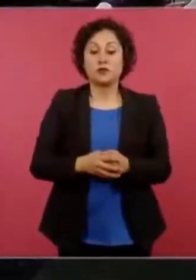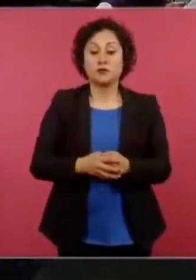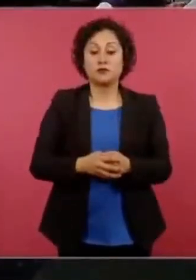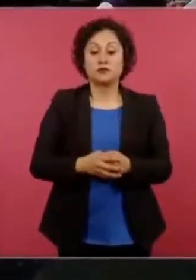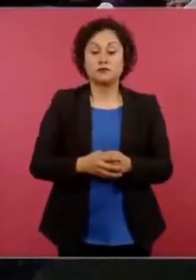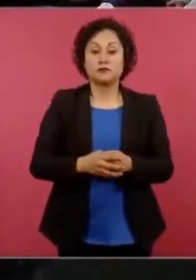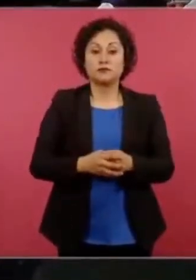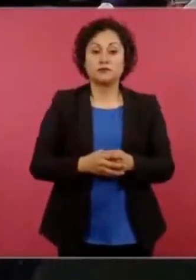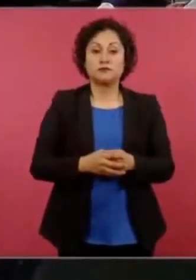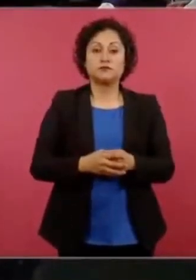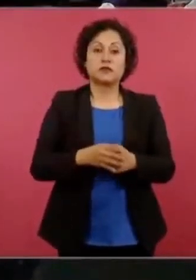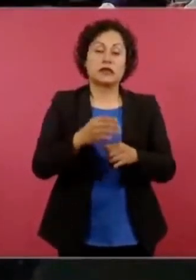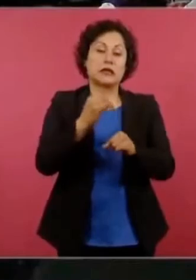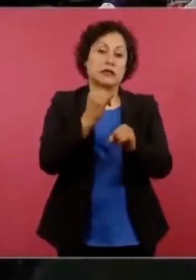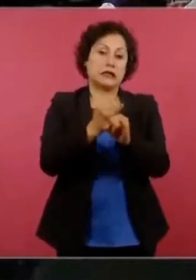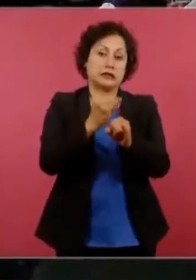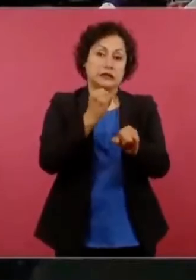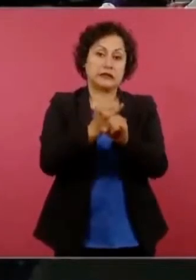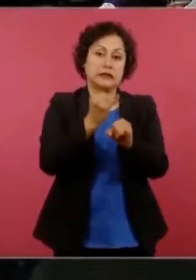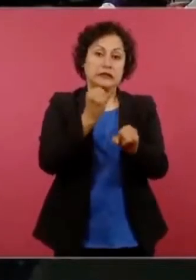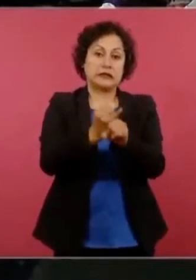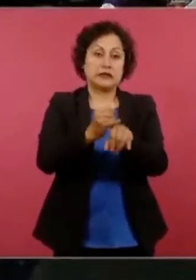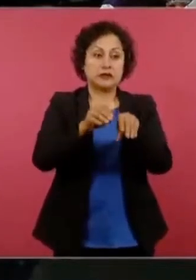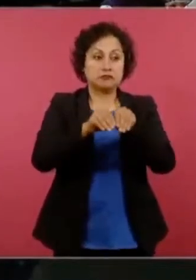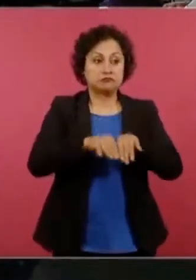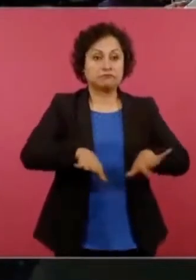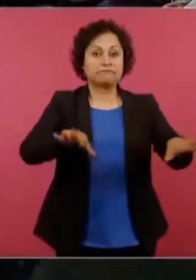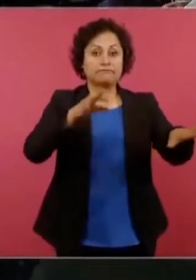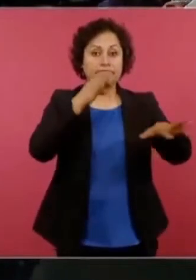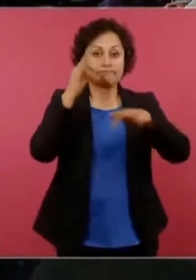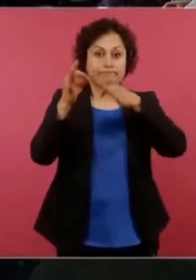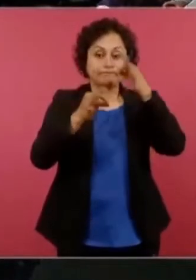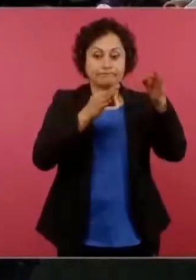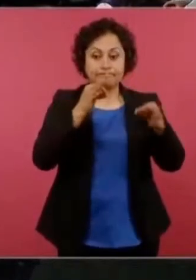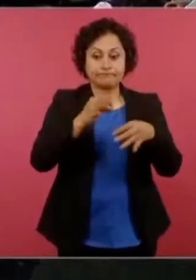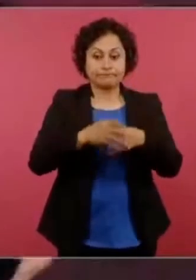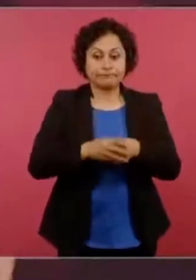las redes sociales, pero ahí es donde